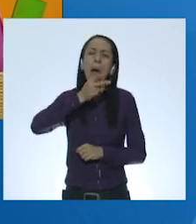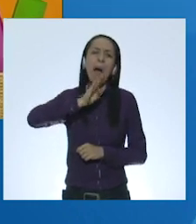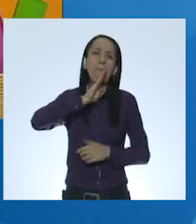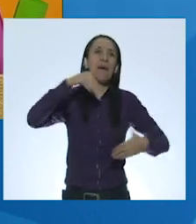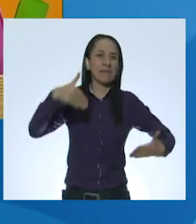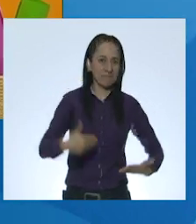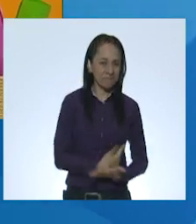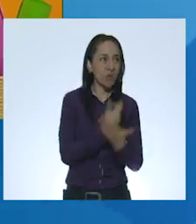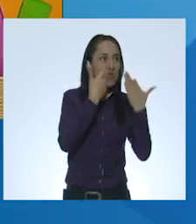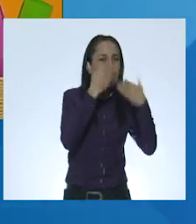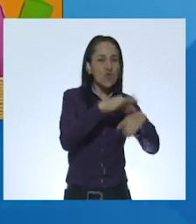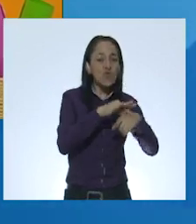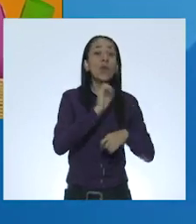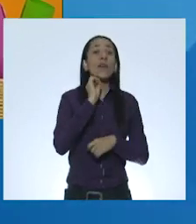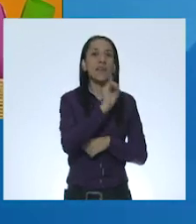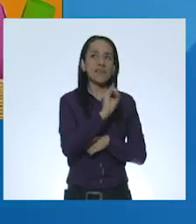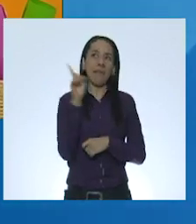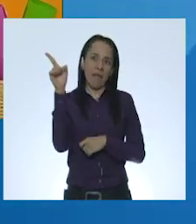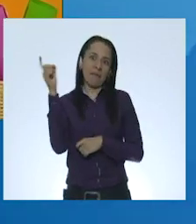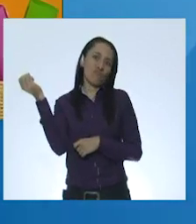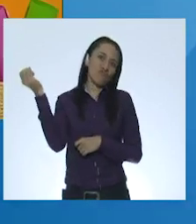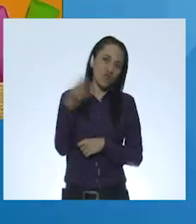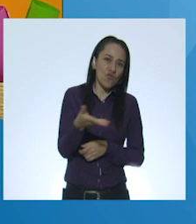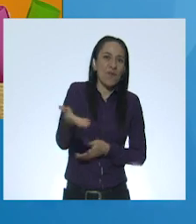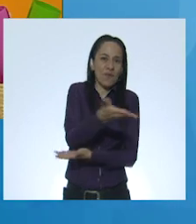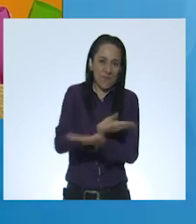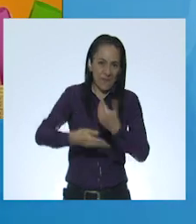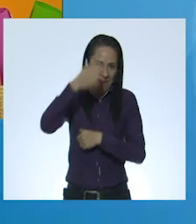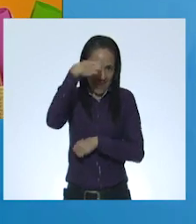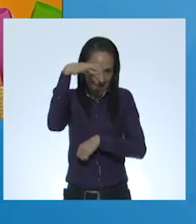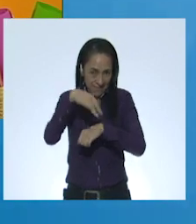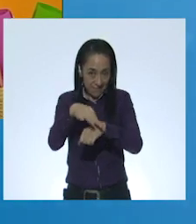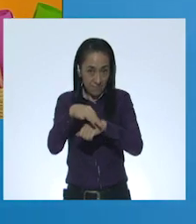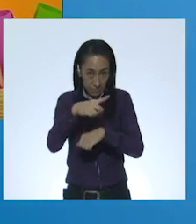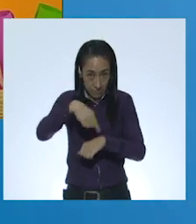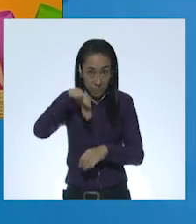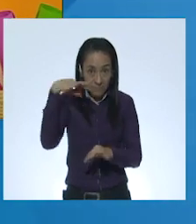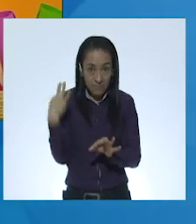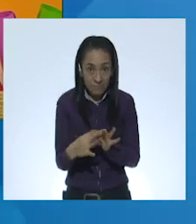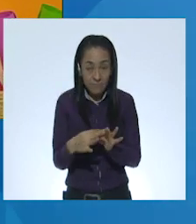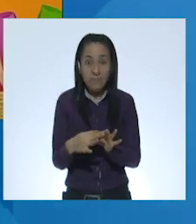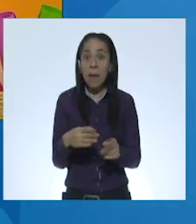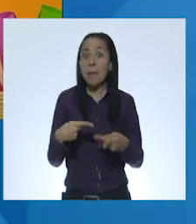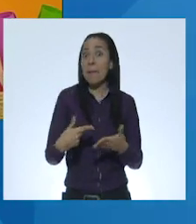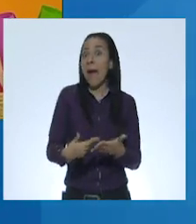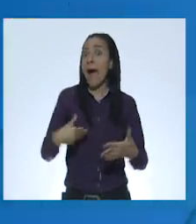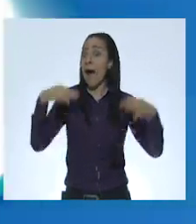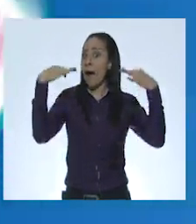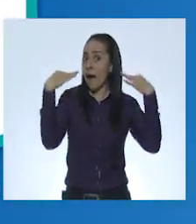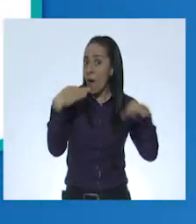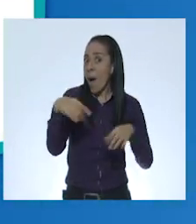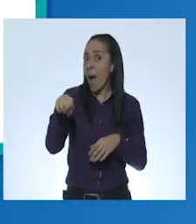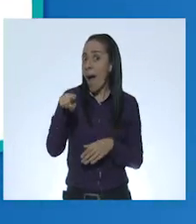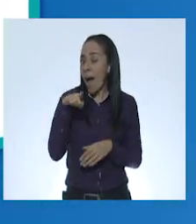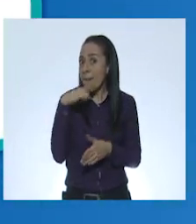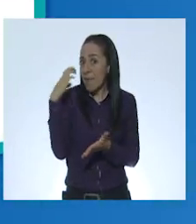ustedes sus experiencias. ¿Están listos para comenzar? Preparen sus materiales porque ¡iniciamos!